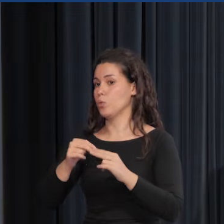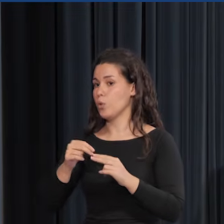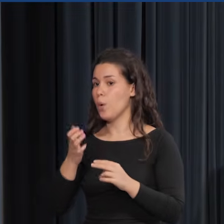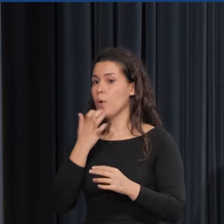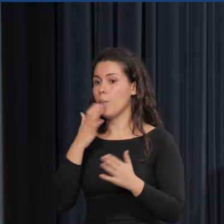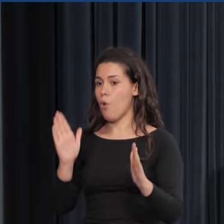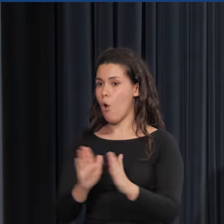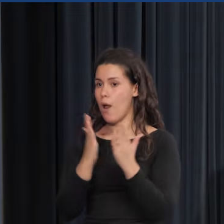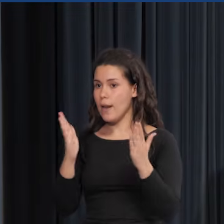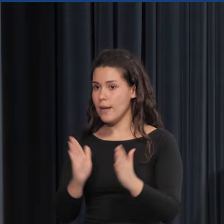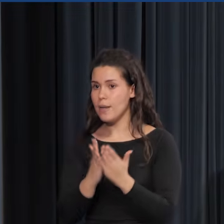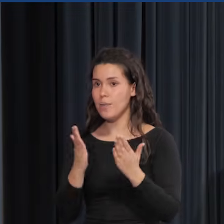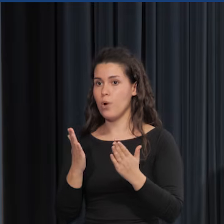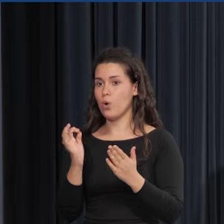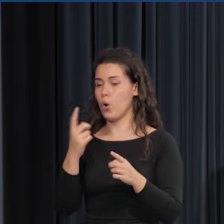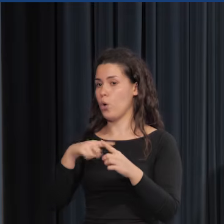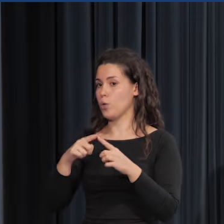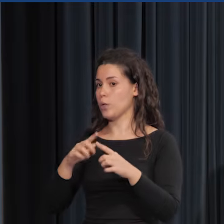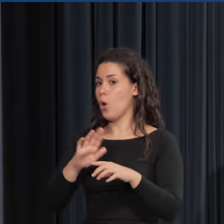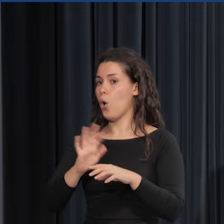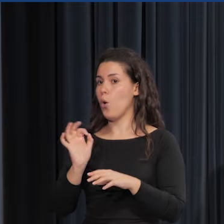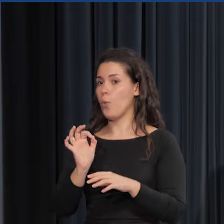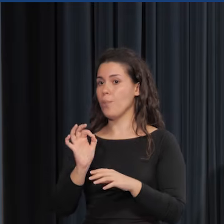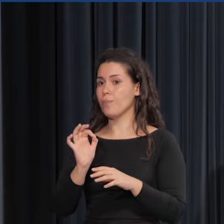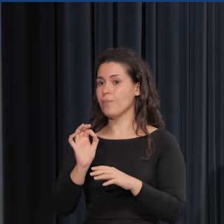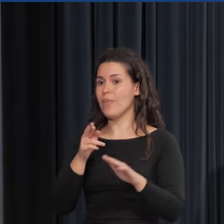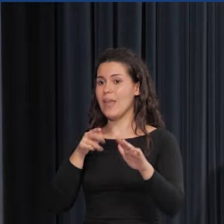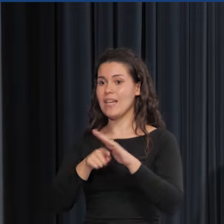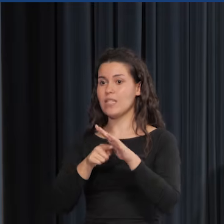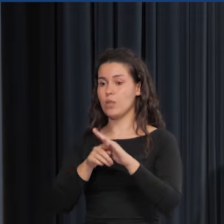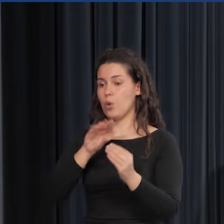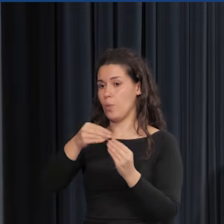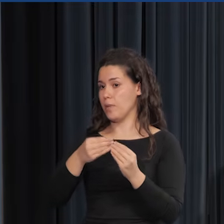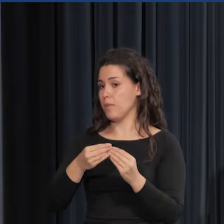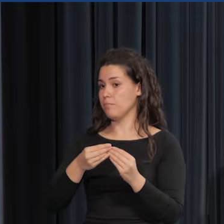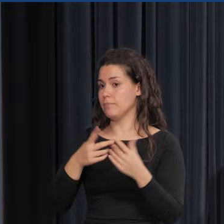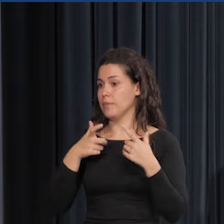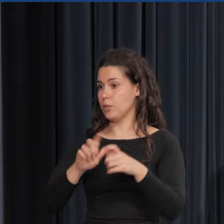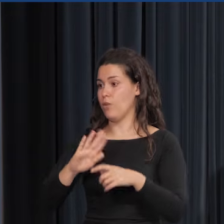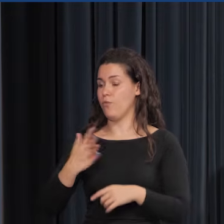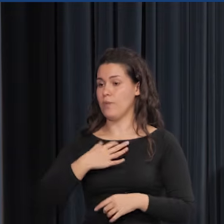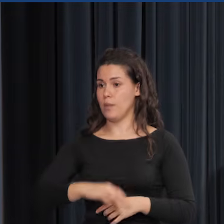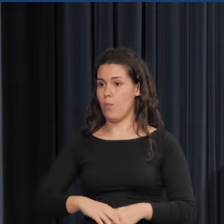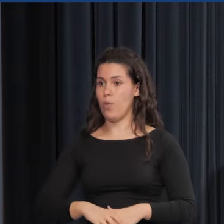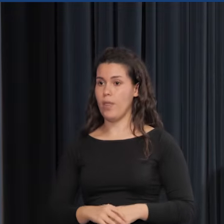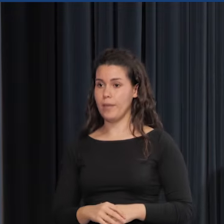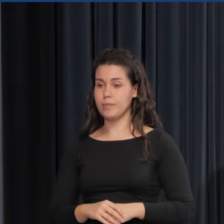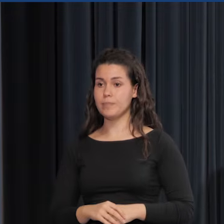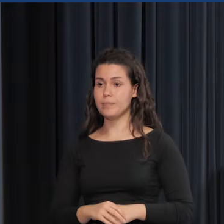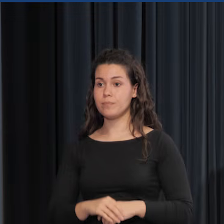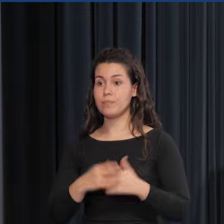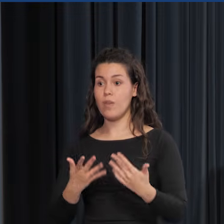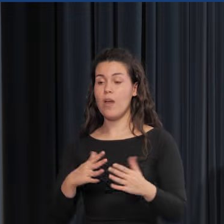libro de incidencias y demás gestión documental que afecta al sector. Por eso, en cuanto a la